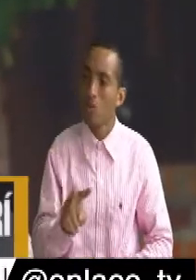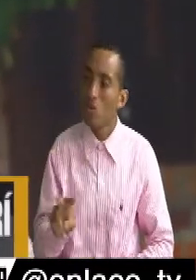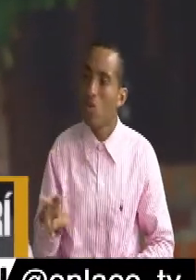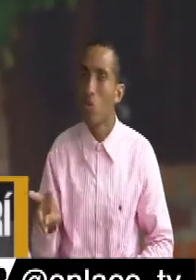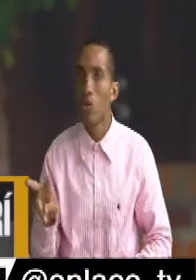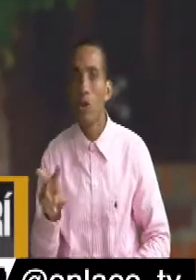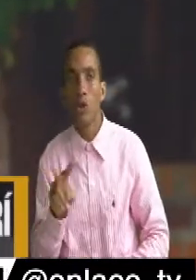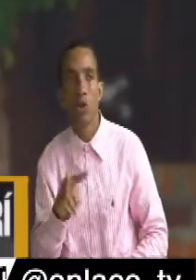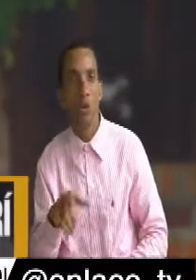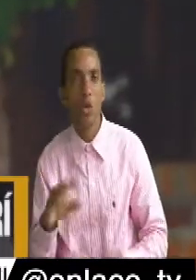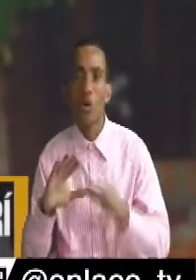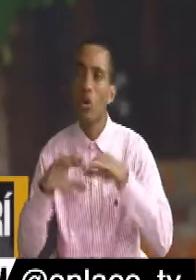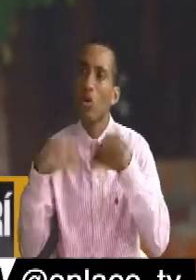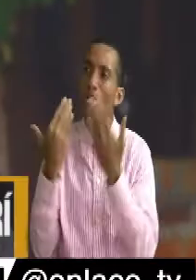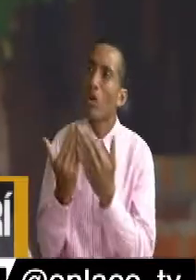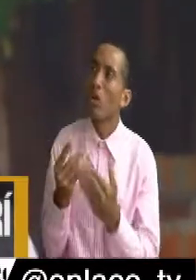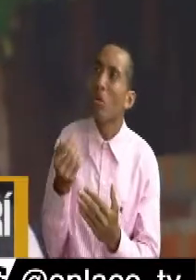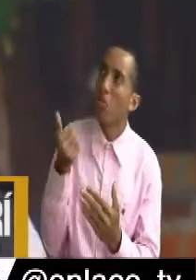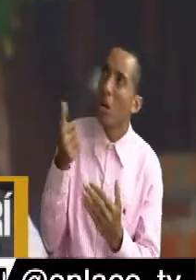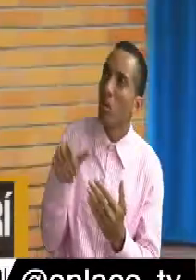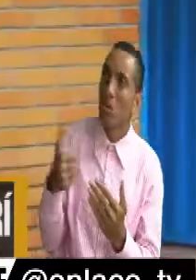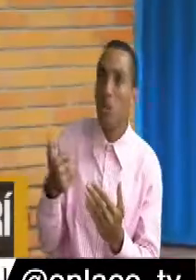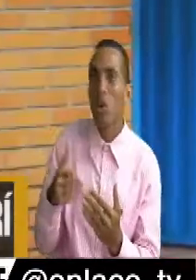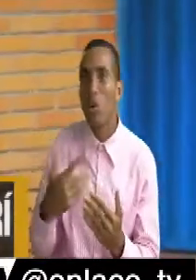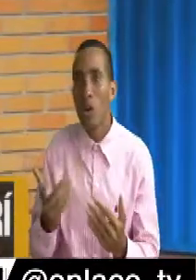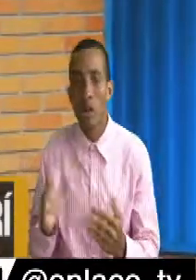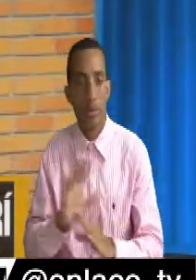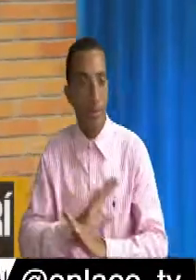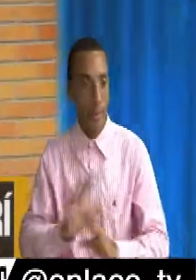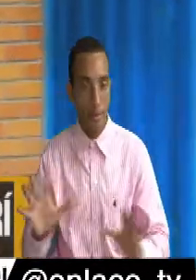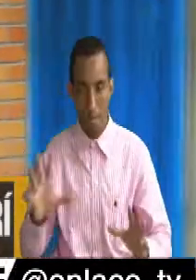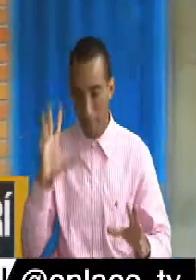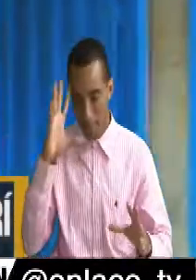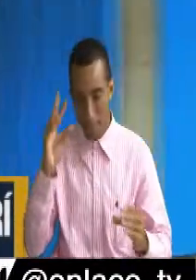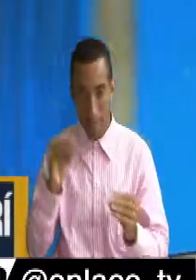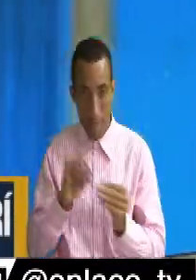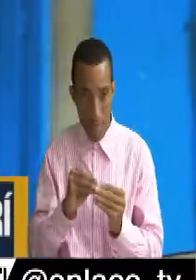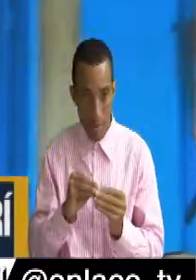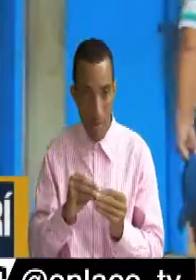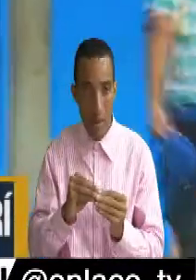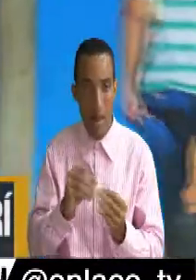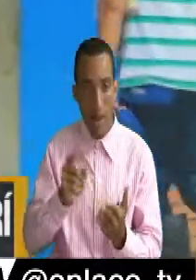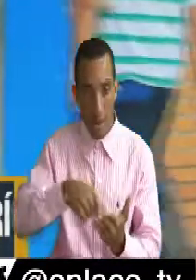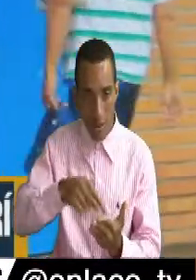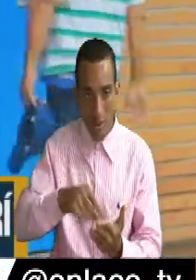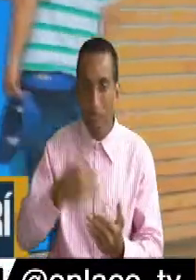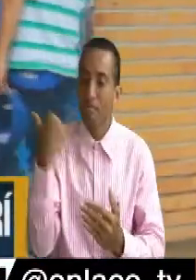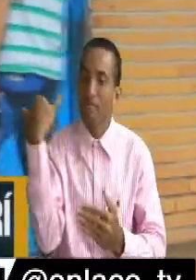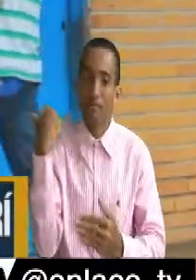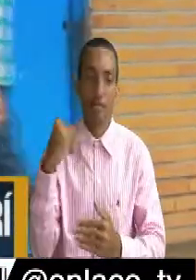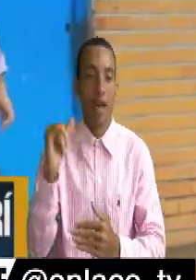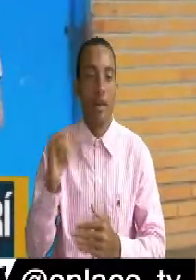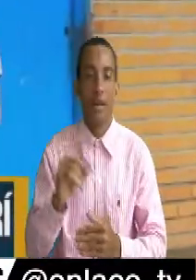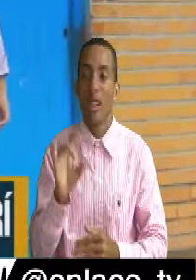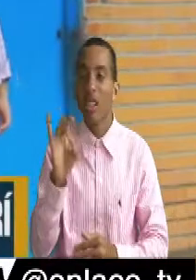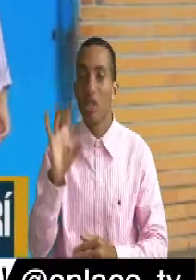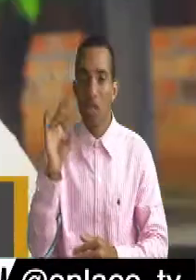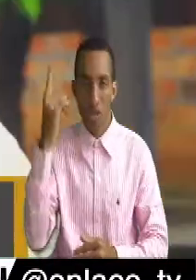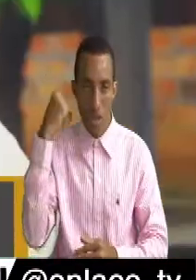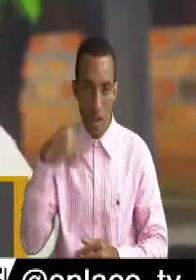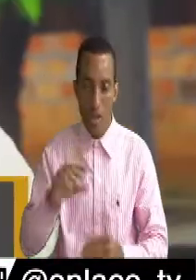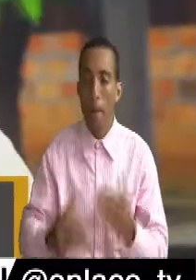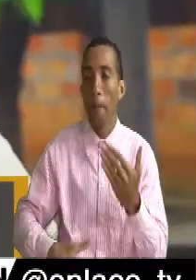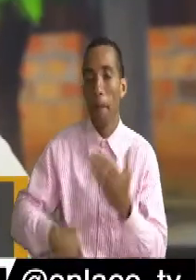socialización del proyecto. Entonces, el contrato ya está suscrito, ya lo vamos a iniciar, en unos 15 días ya estaremos iniciando. iniciando obras. El gobierno, escuchando